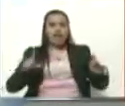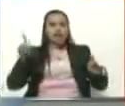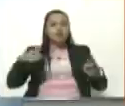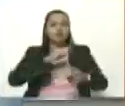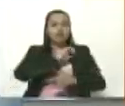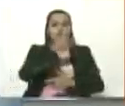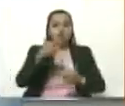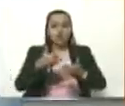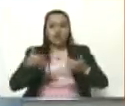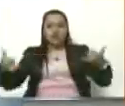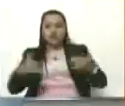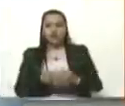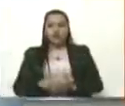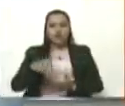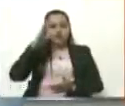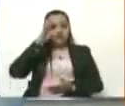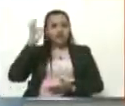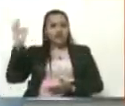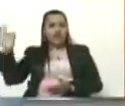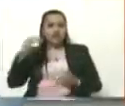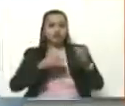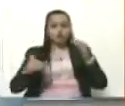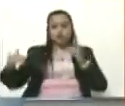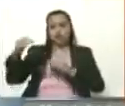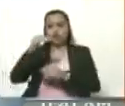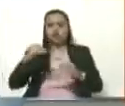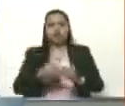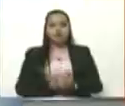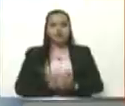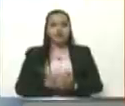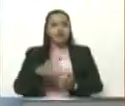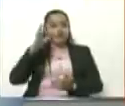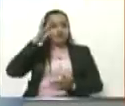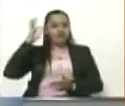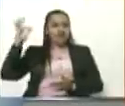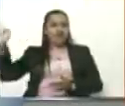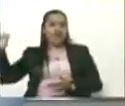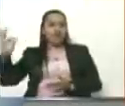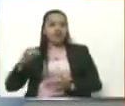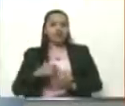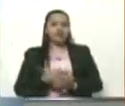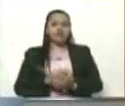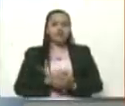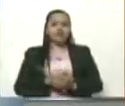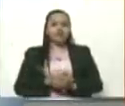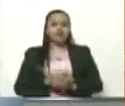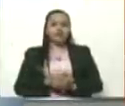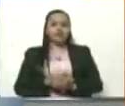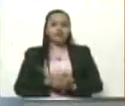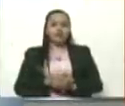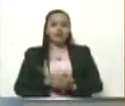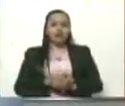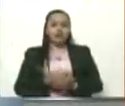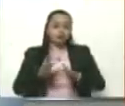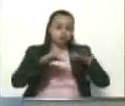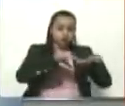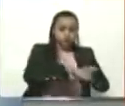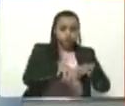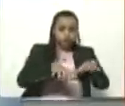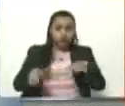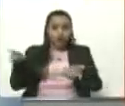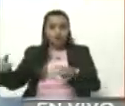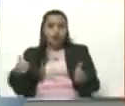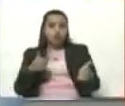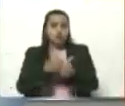los fiscales superiores fiscales provisorio auxiliares